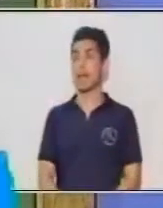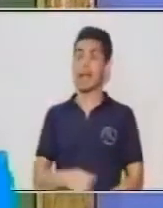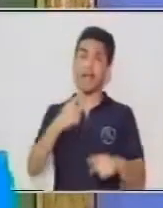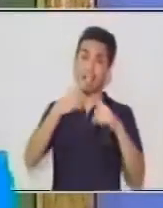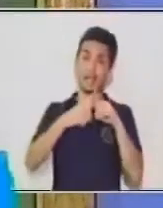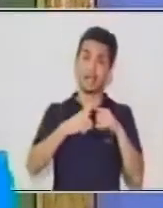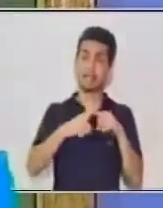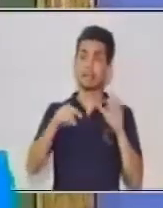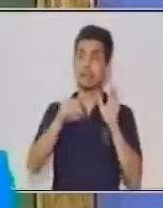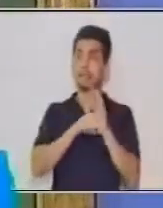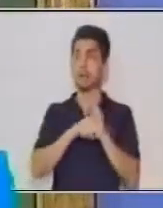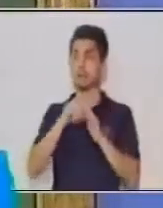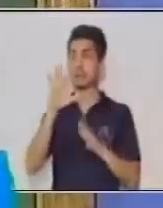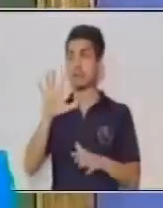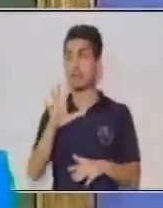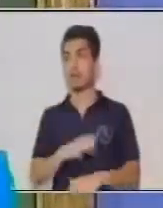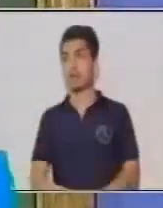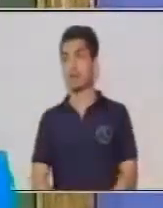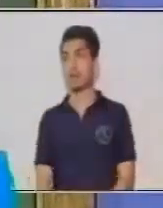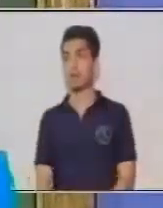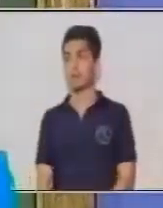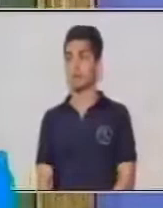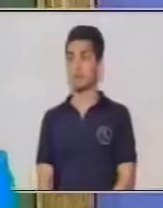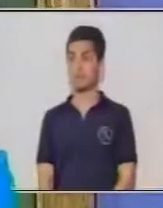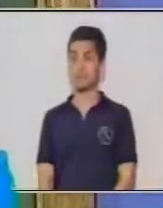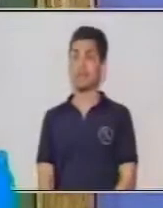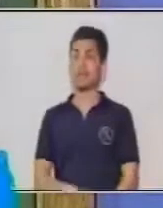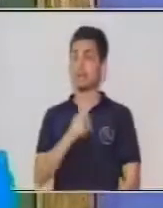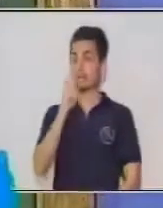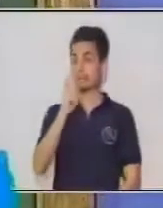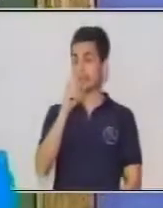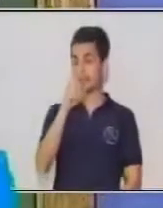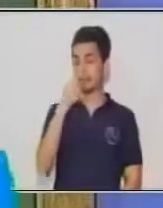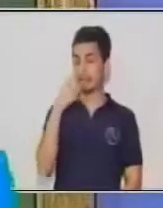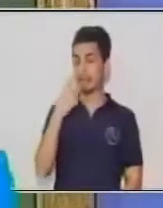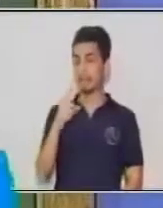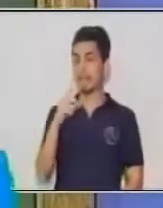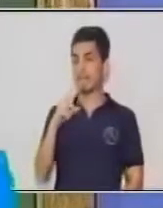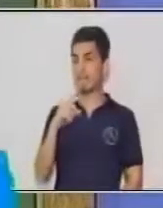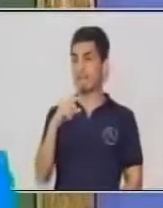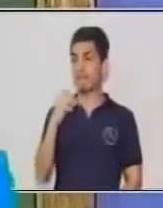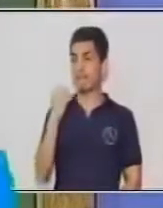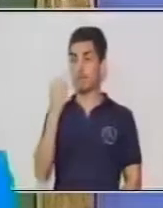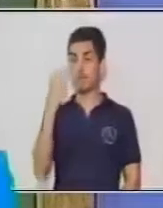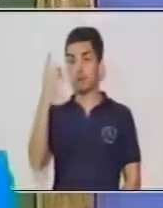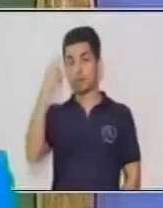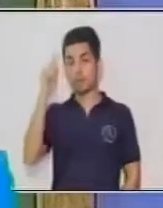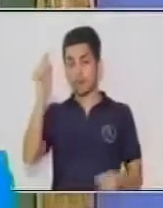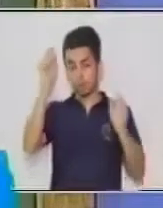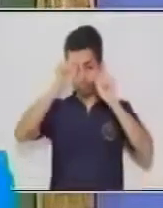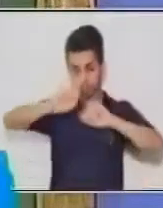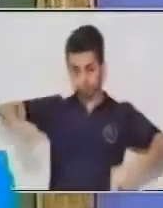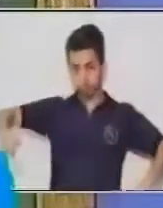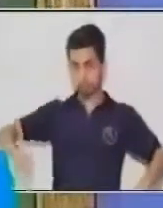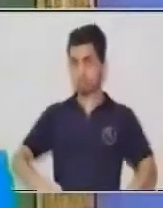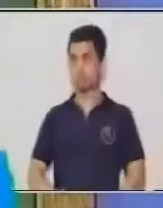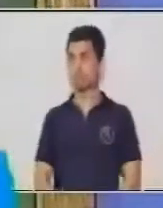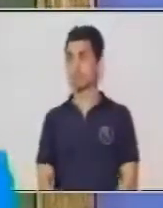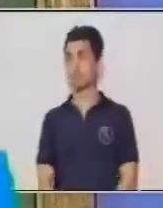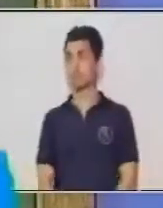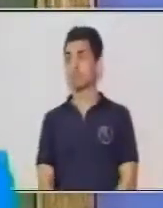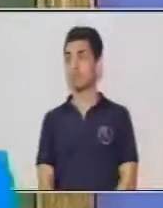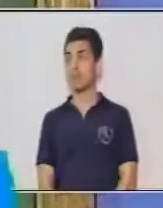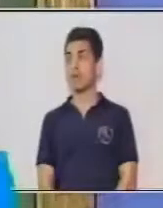x menos 5. Esos son los valores que tenemos que trazar. En el eje